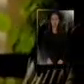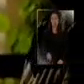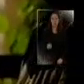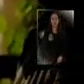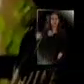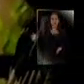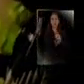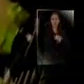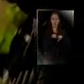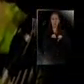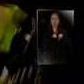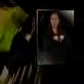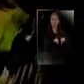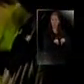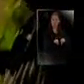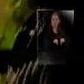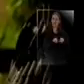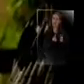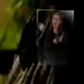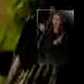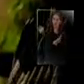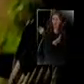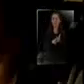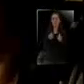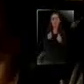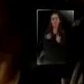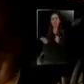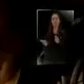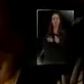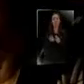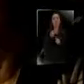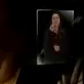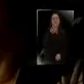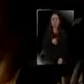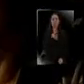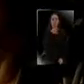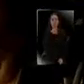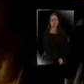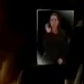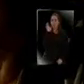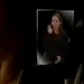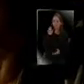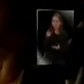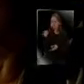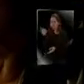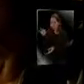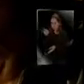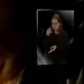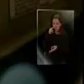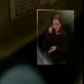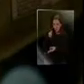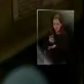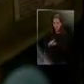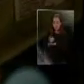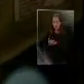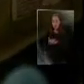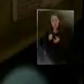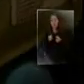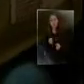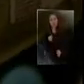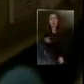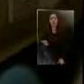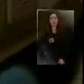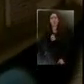Al ir al supermercado, por supuesto que traté de escoger cosas sin azúcar, lo más sano posible. Aquí